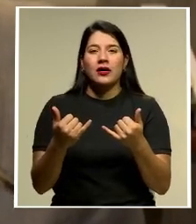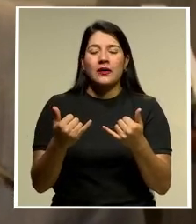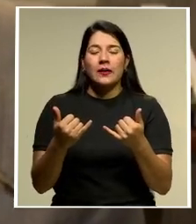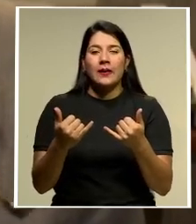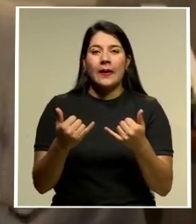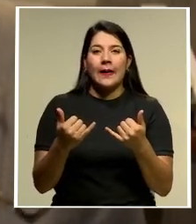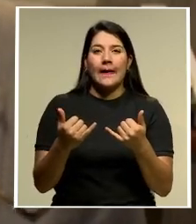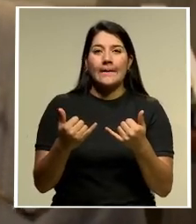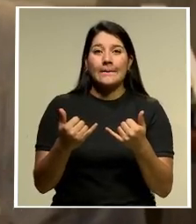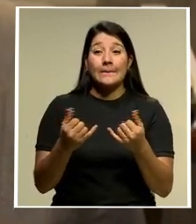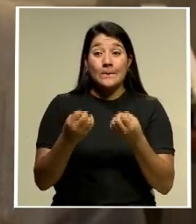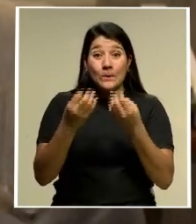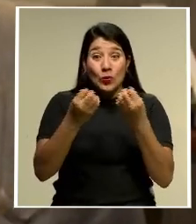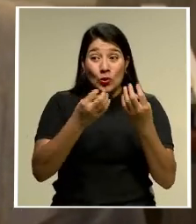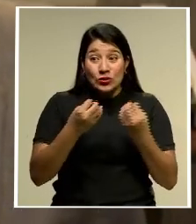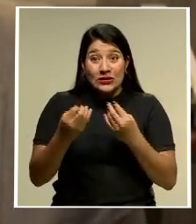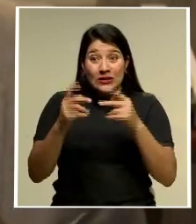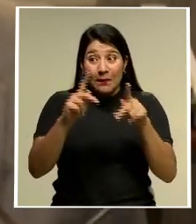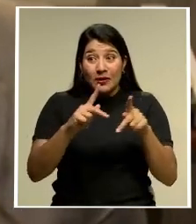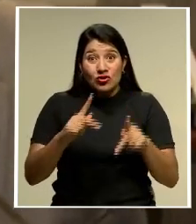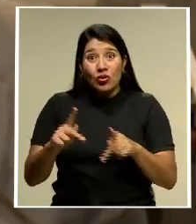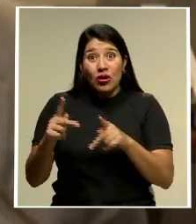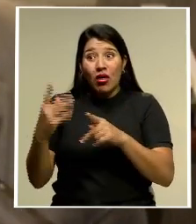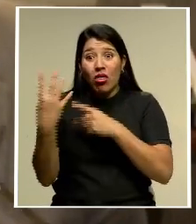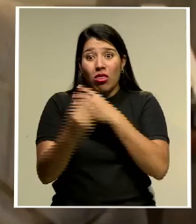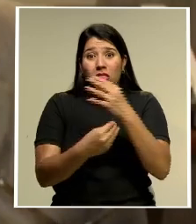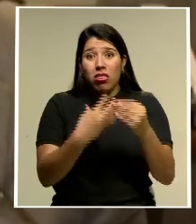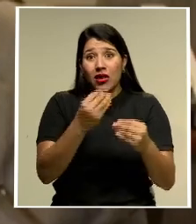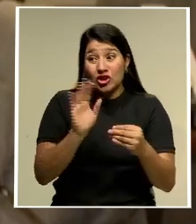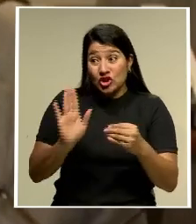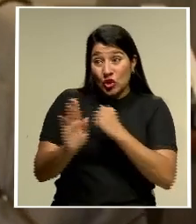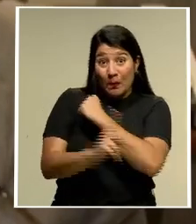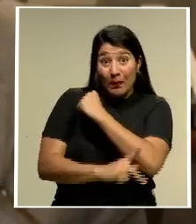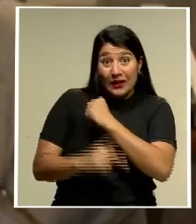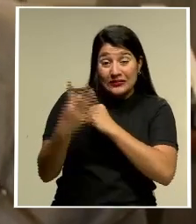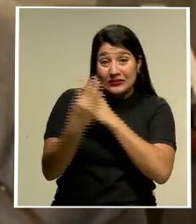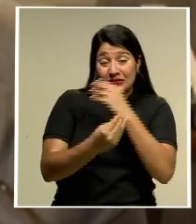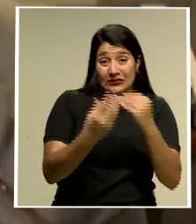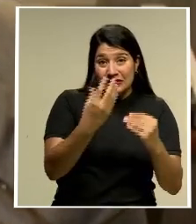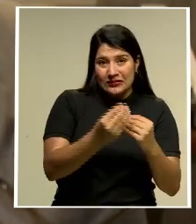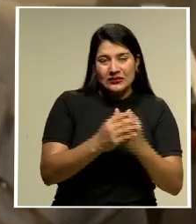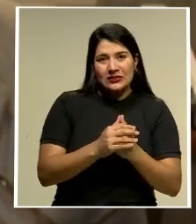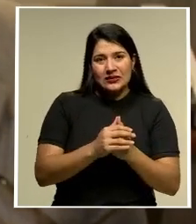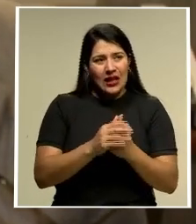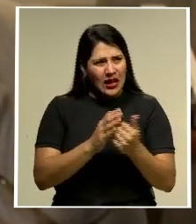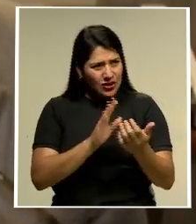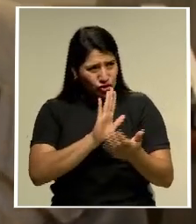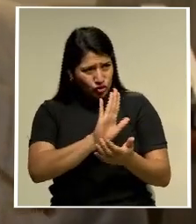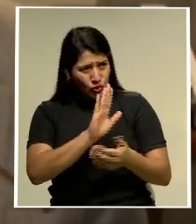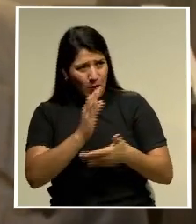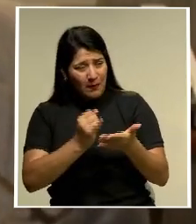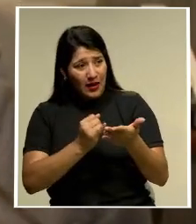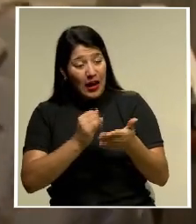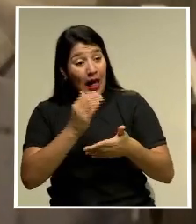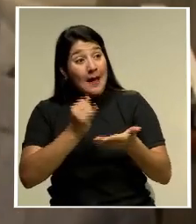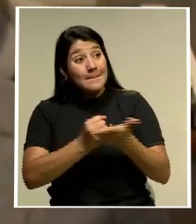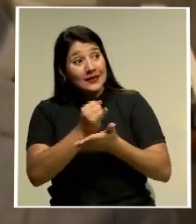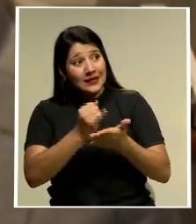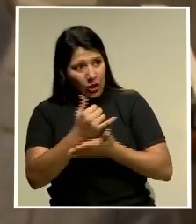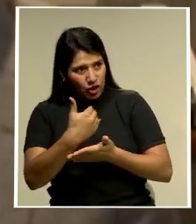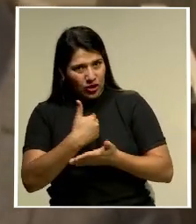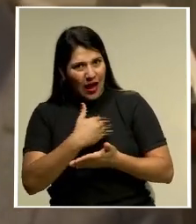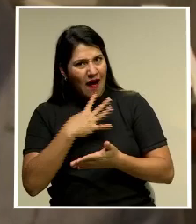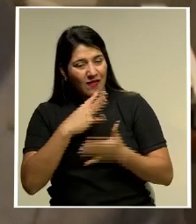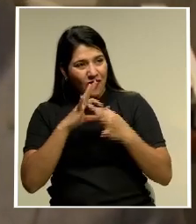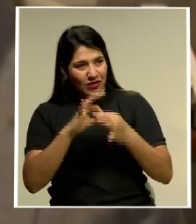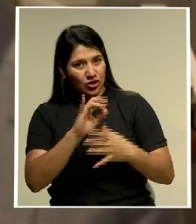grandes masas de la población. El informe trae un análisis sobre esto, don Jorge. ¿Cómo no?